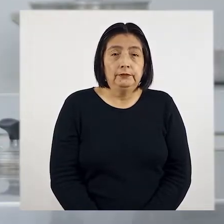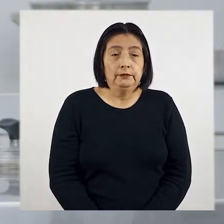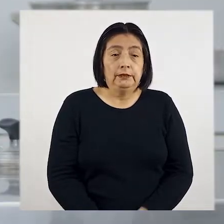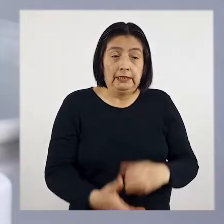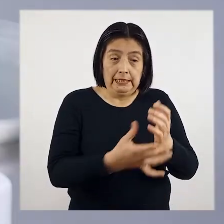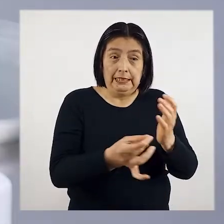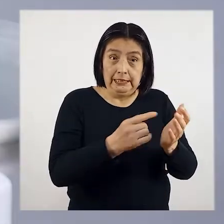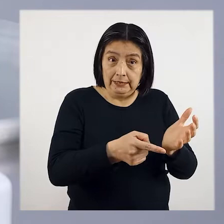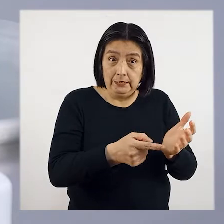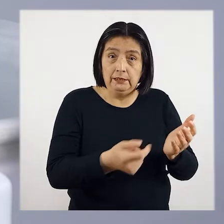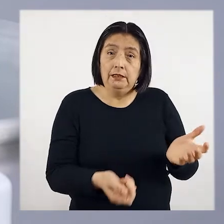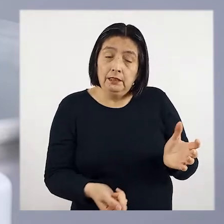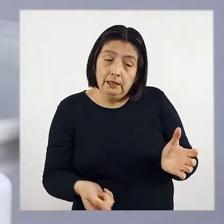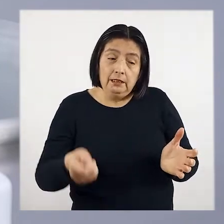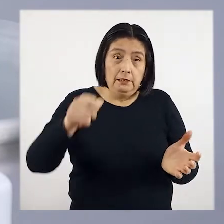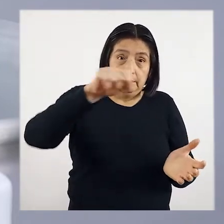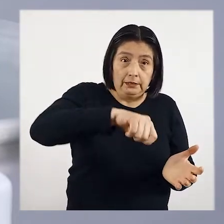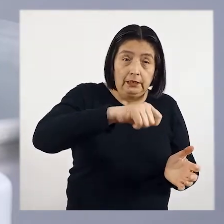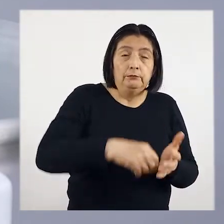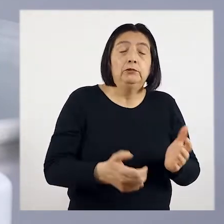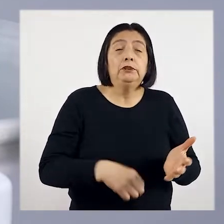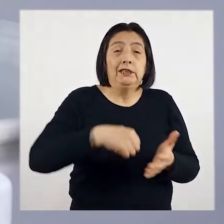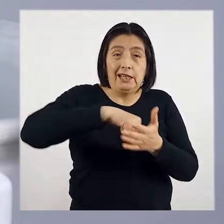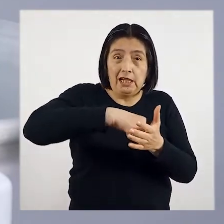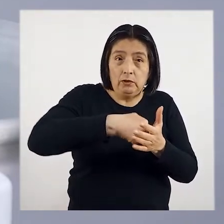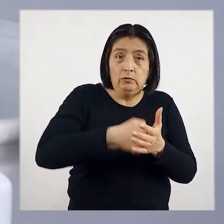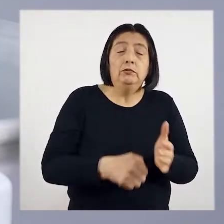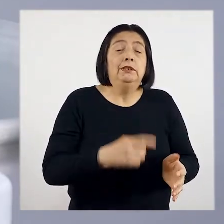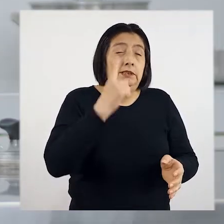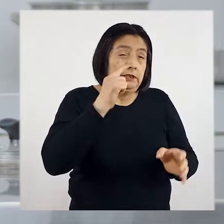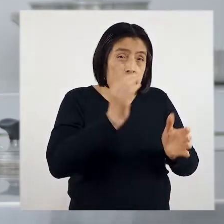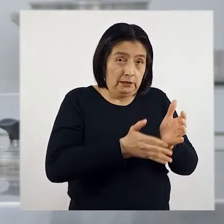En el aceite agregaremos el ajo y la cebolla.